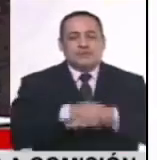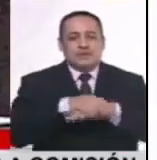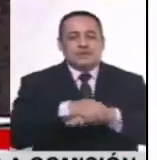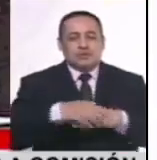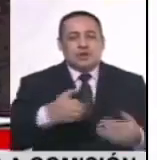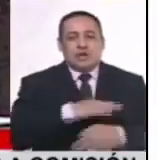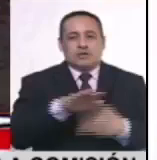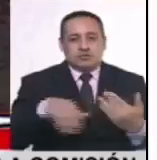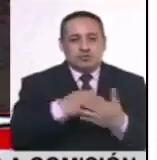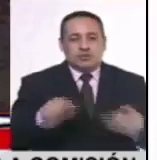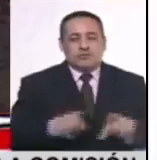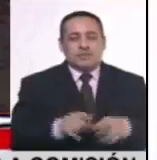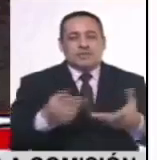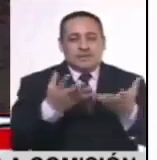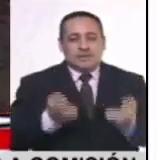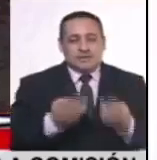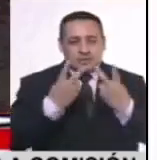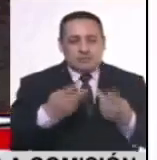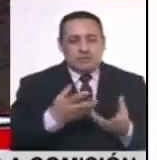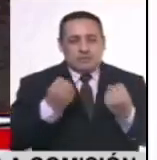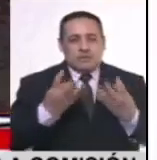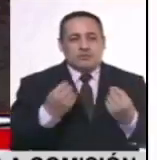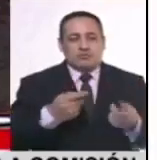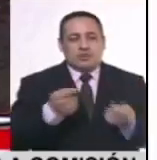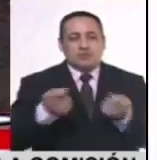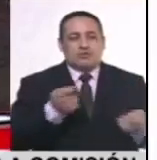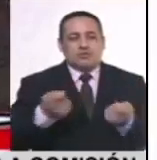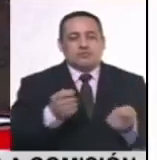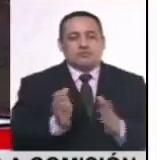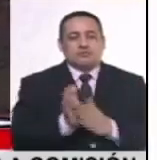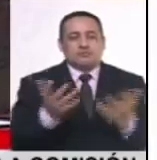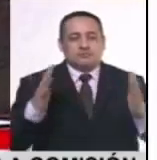Felicitándolos a todos y deseándoles éxitos en su gestión.